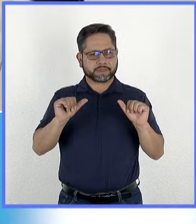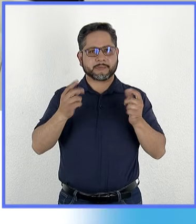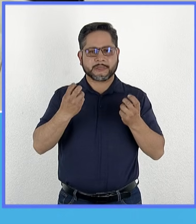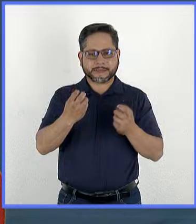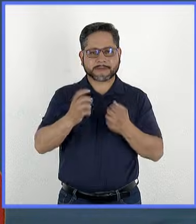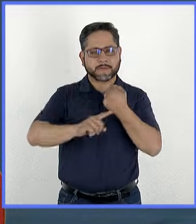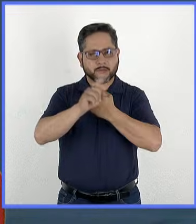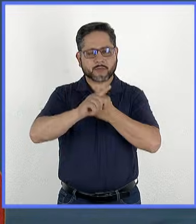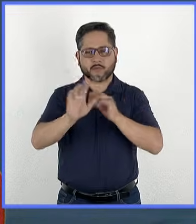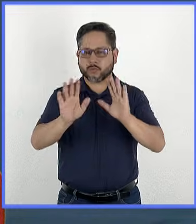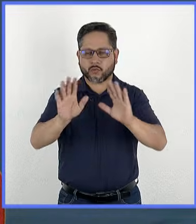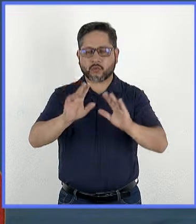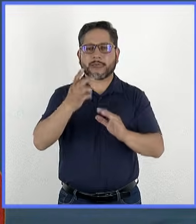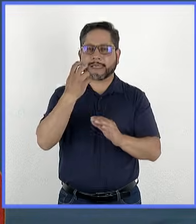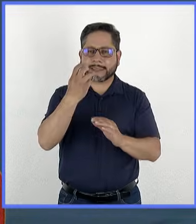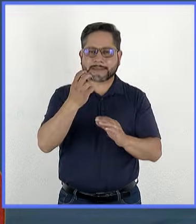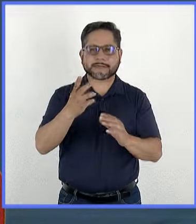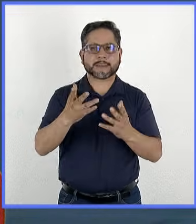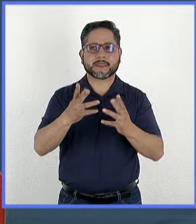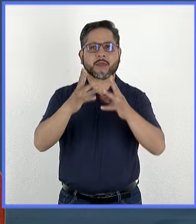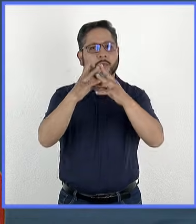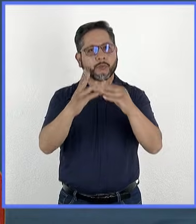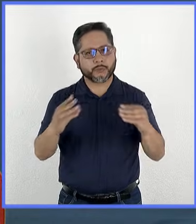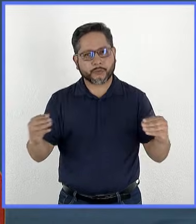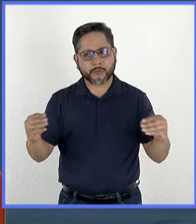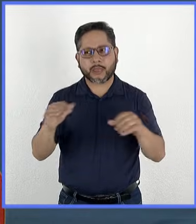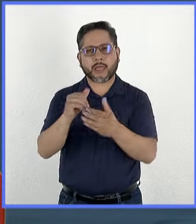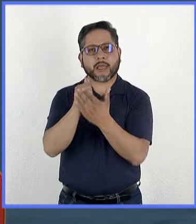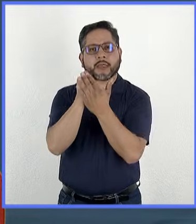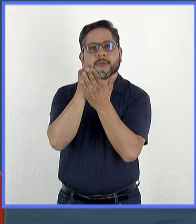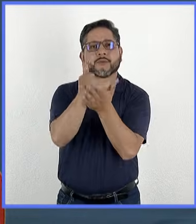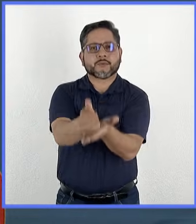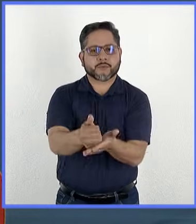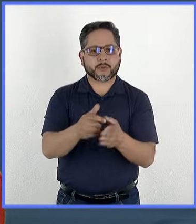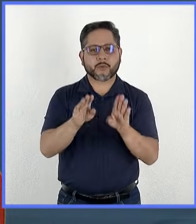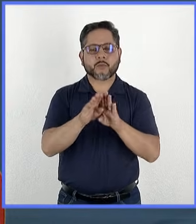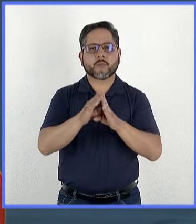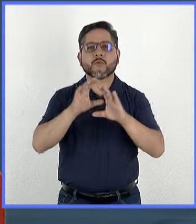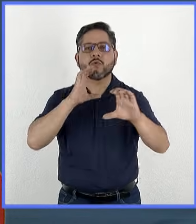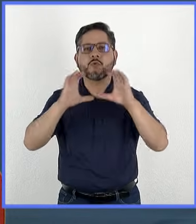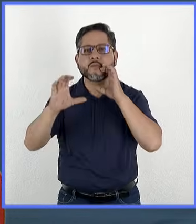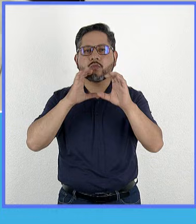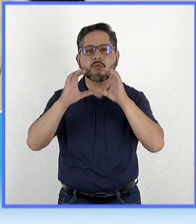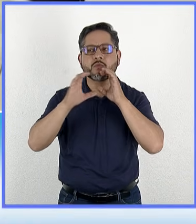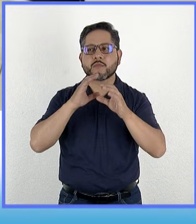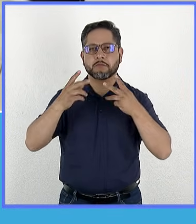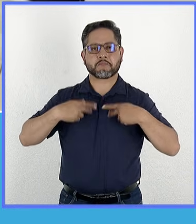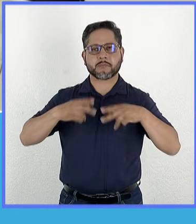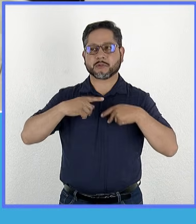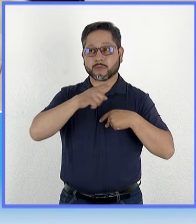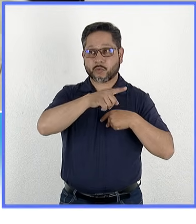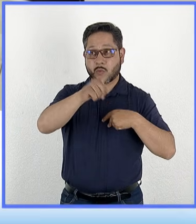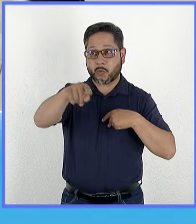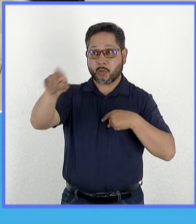ser un problema, sino una solución? ¿Qué significa en términos sociales y de comunicación para poder llegar a este buen término, que es un tema importante,